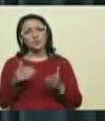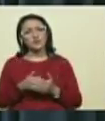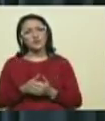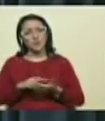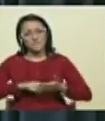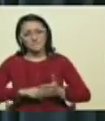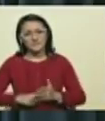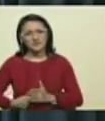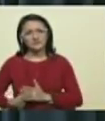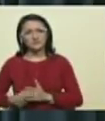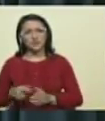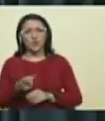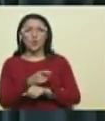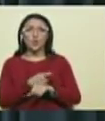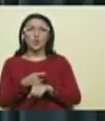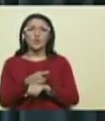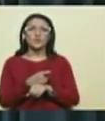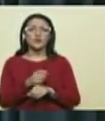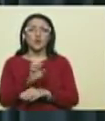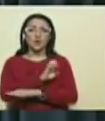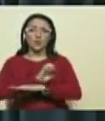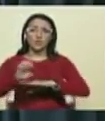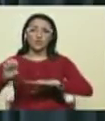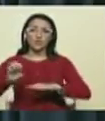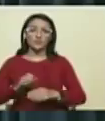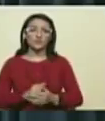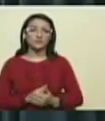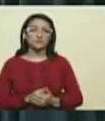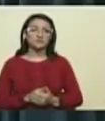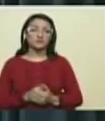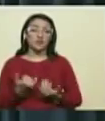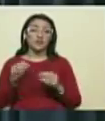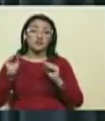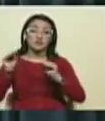presión al gobierno del Ecuador. Insistimos.